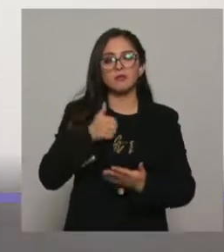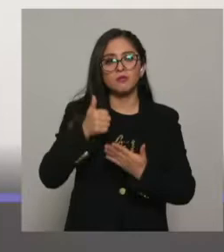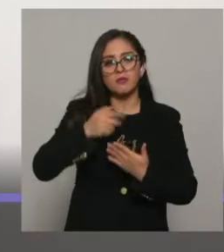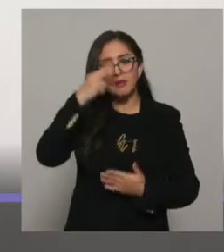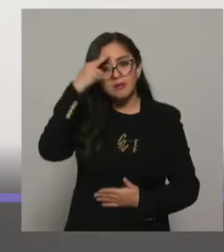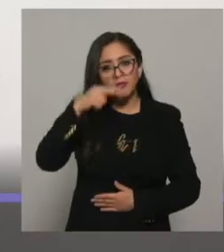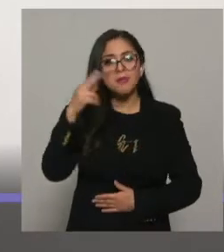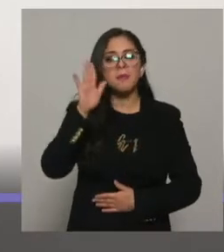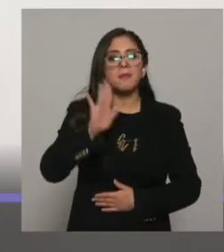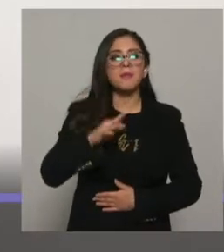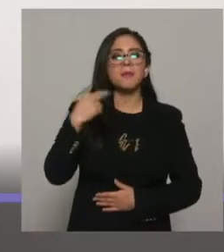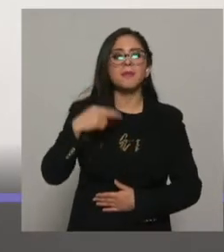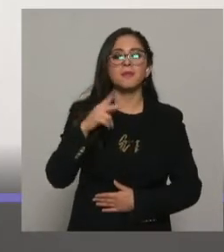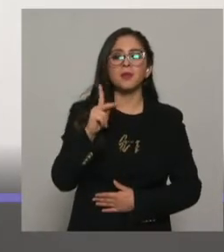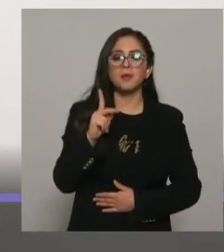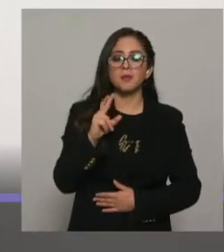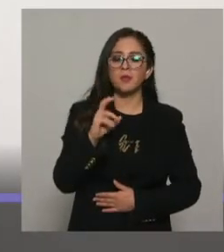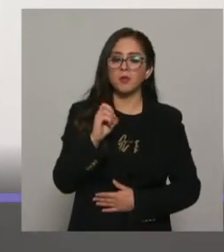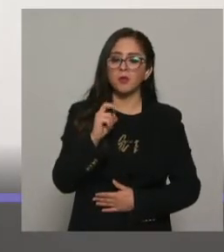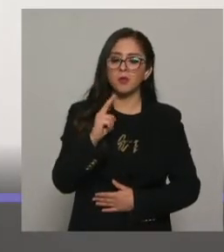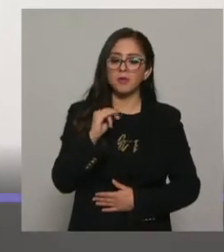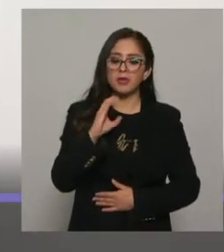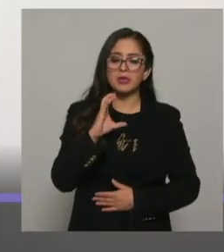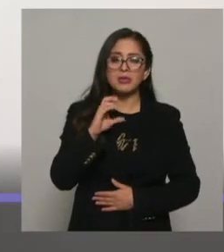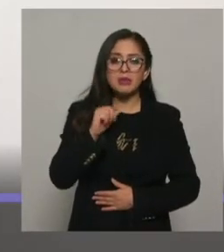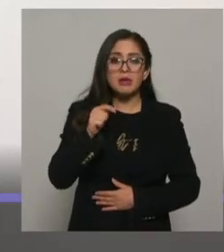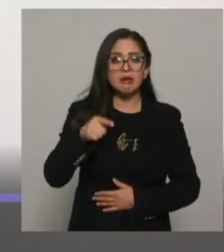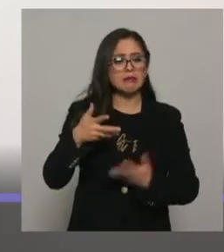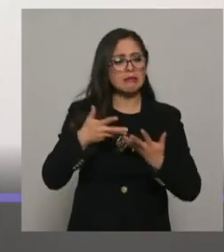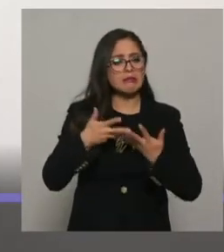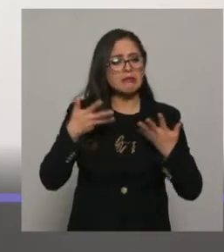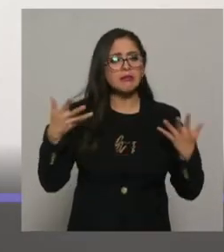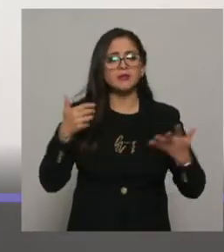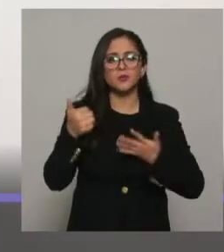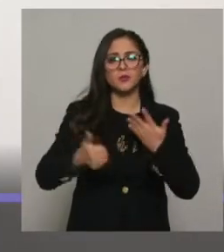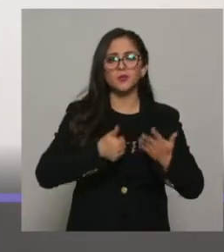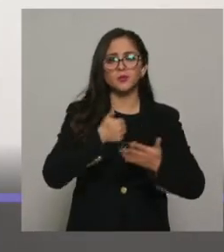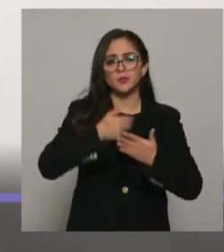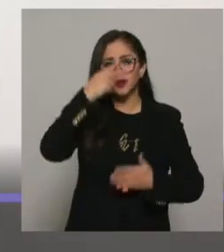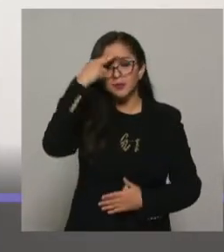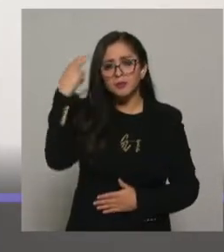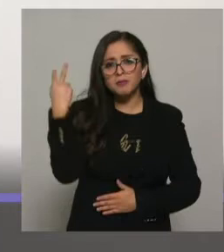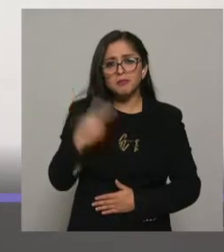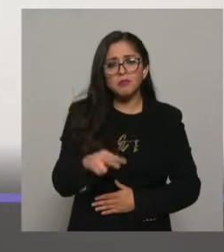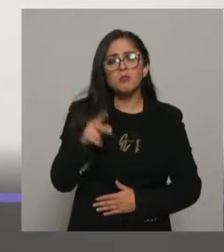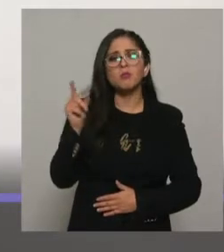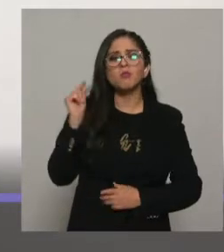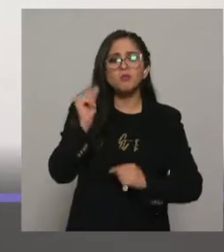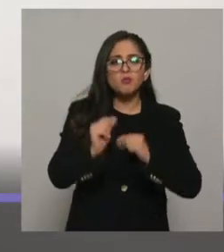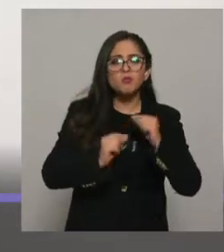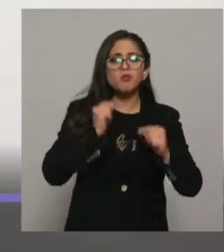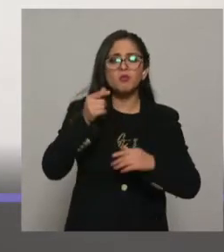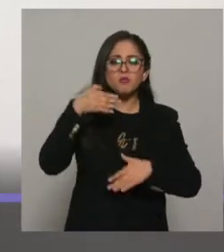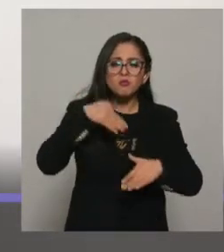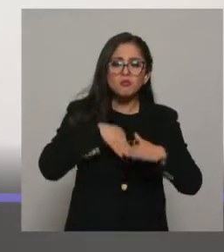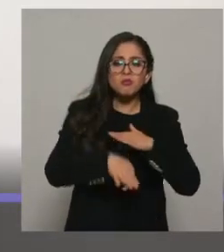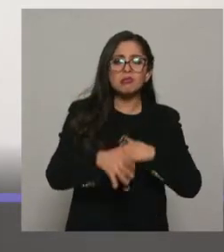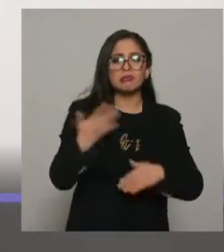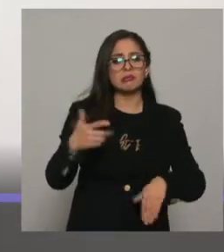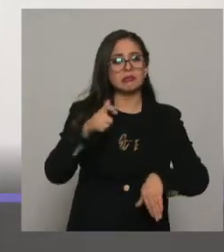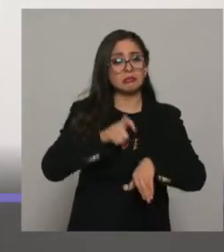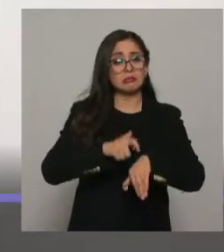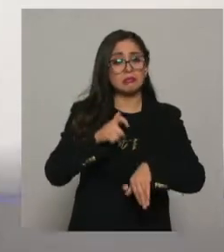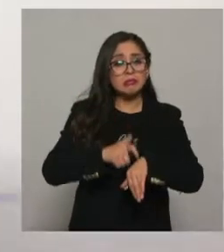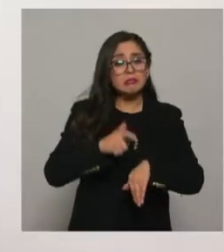la provincia de esta enorme ciudad, pues que nos adentremos un poquito, ¿verdad? Porque el tiempo no nos